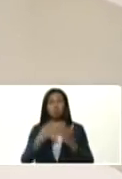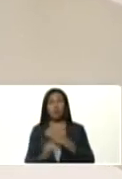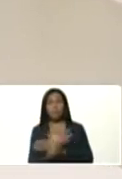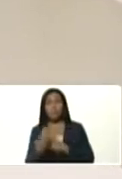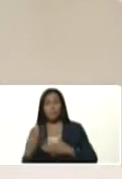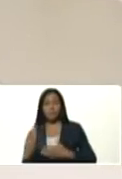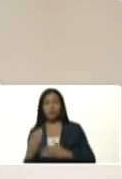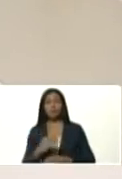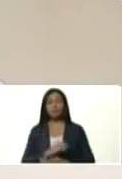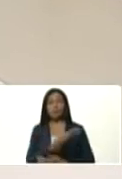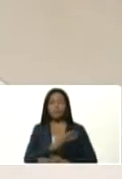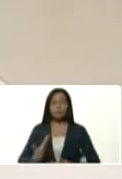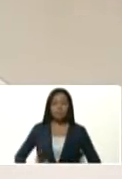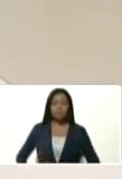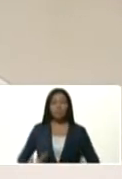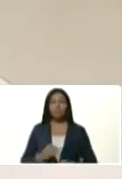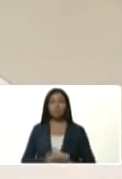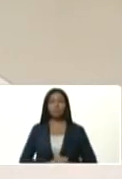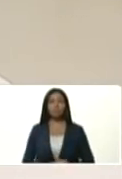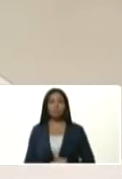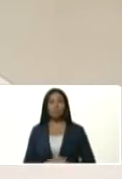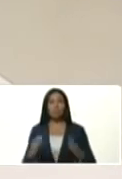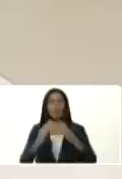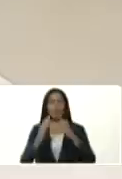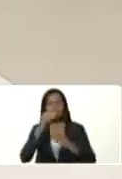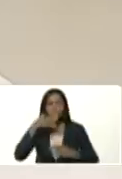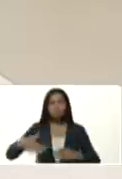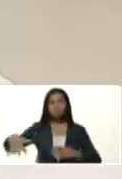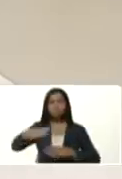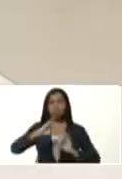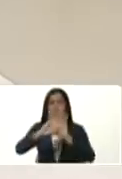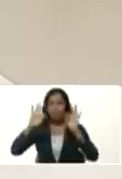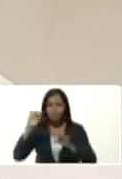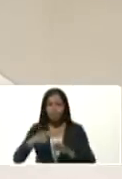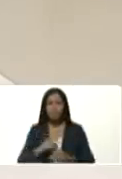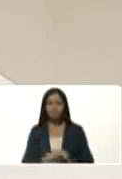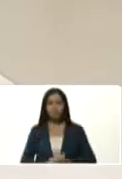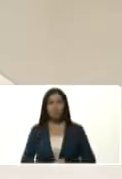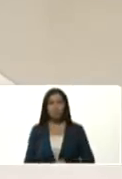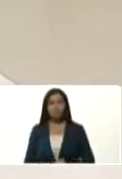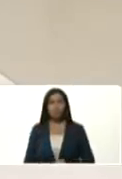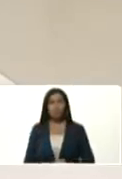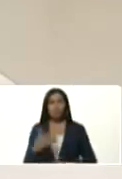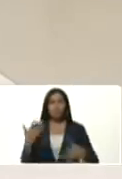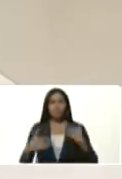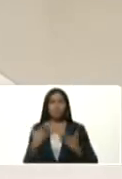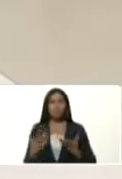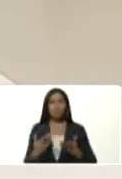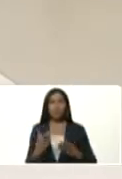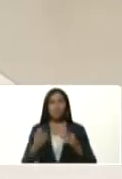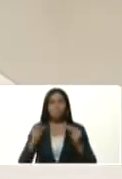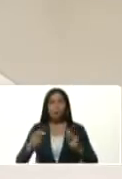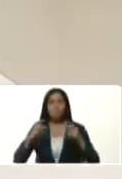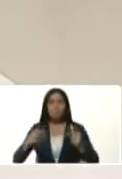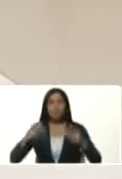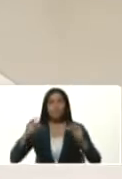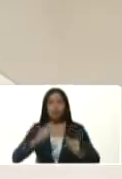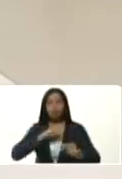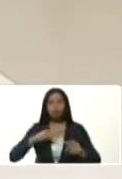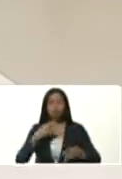del Palacio Presidencial de Miraflores, de la Casa del Pueblo. Una actividad frenética hemos